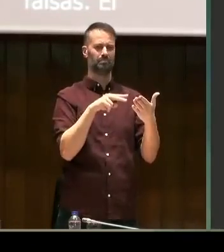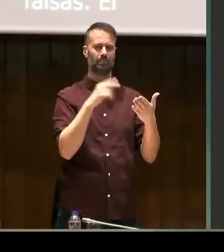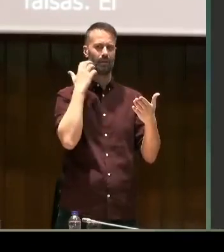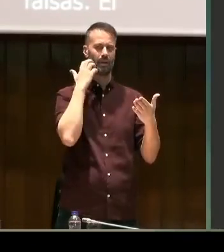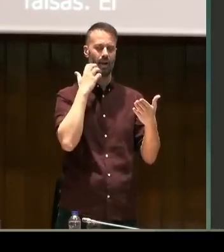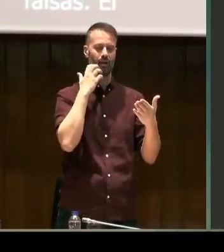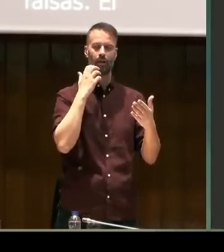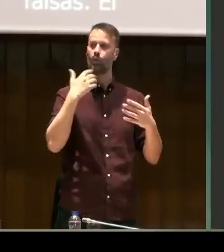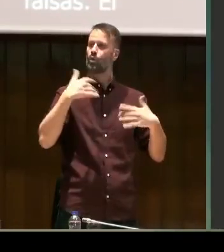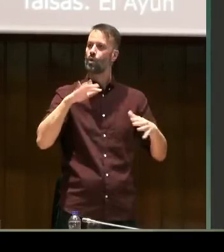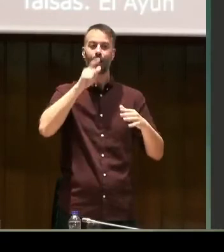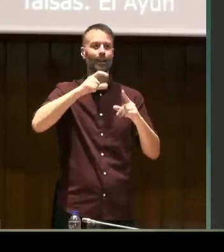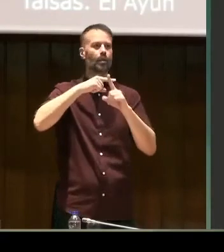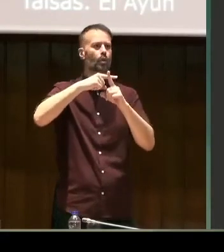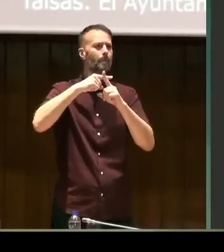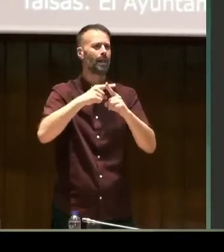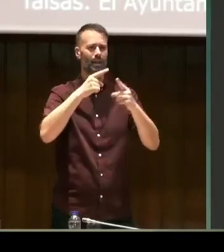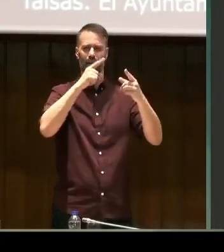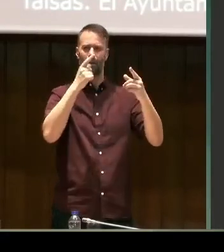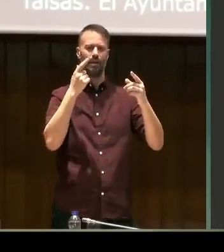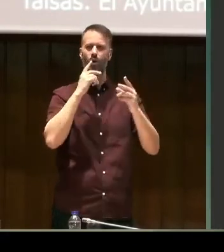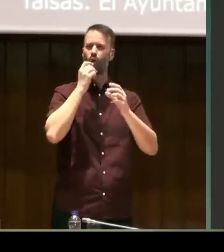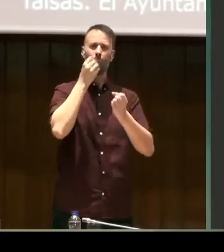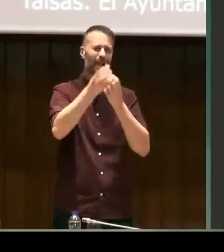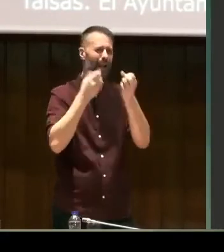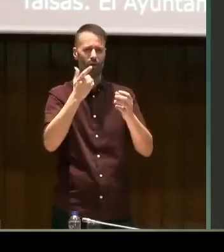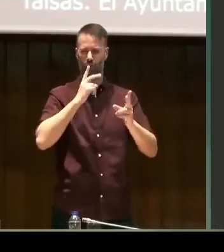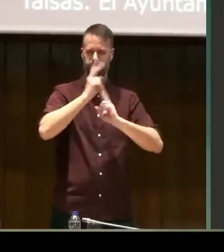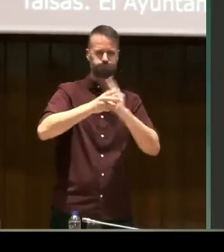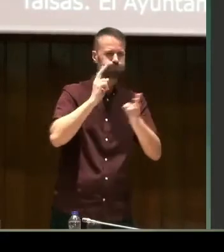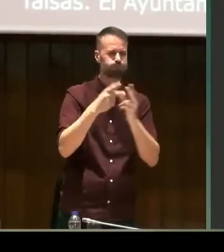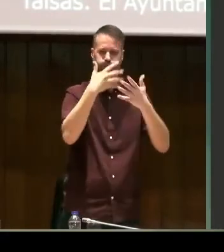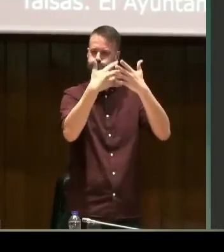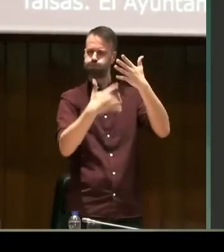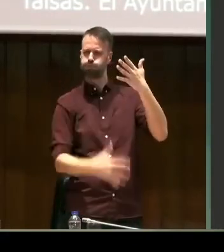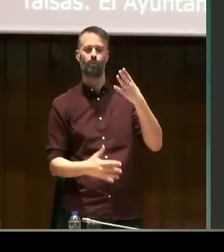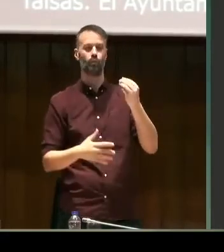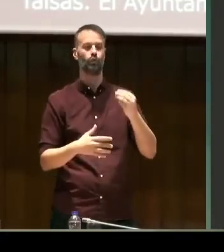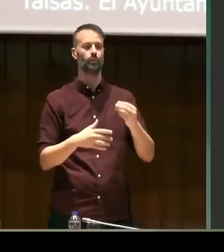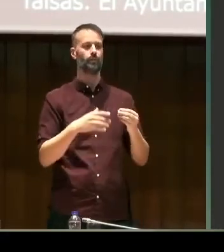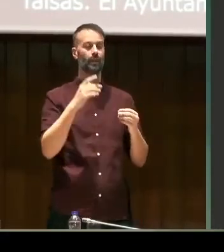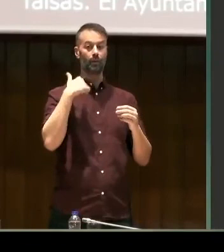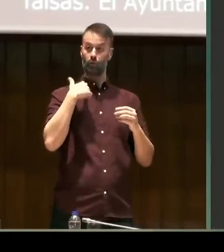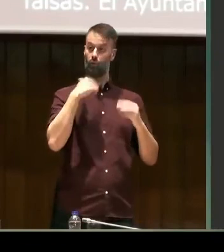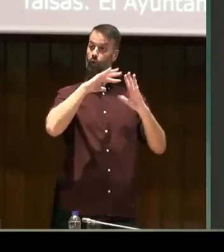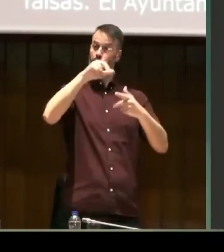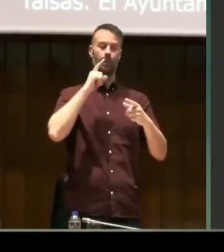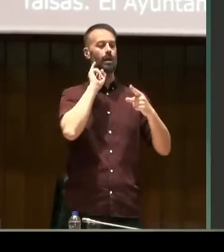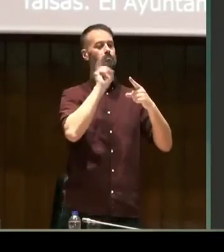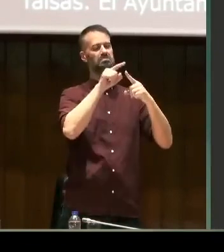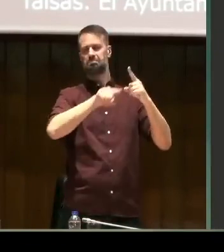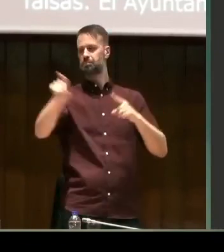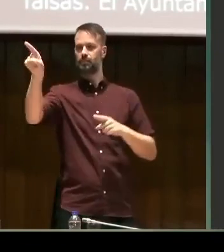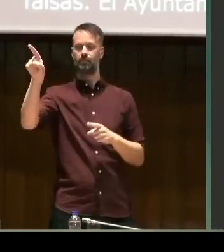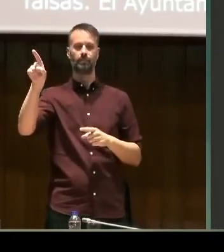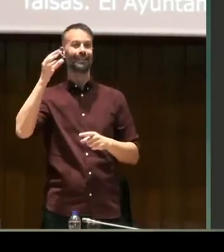metros cuadrados. Al leerla me resultó bastante extraño. Pero ya vi que había muchísima gente que estaba compartiendo la noticia, haciendo comentarios sobre